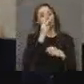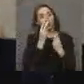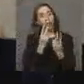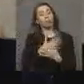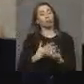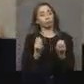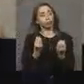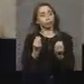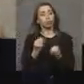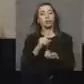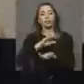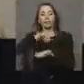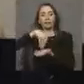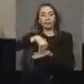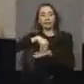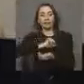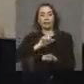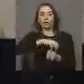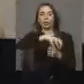descentralización...